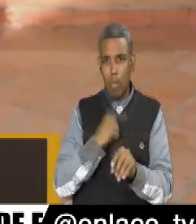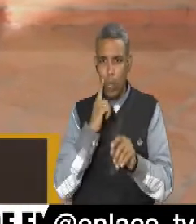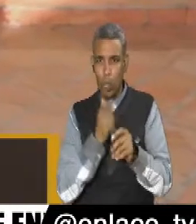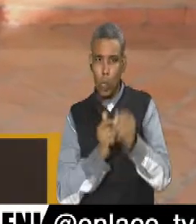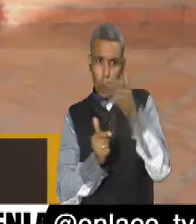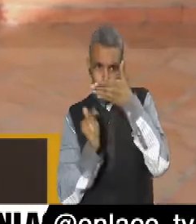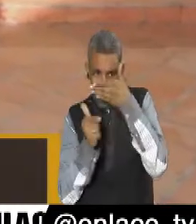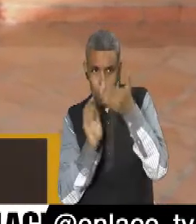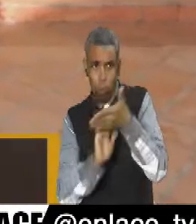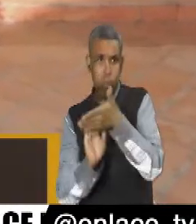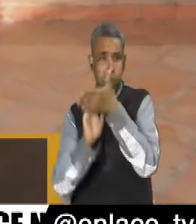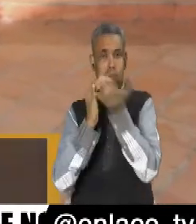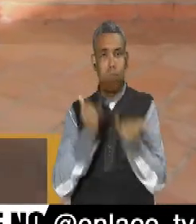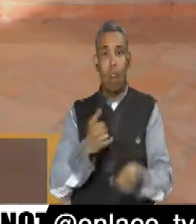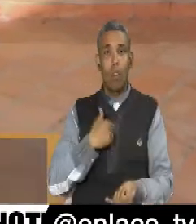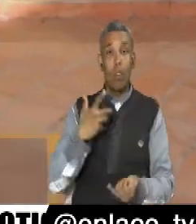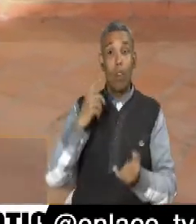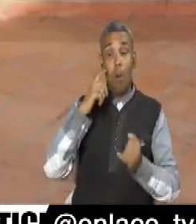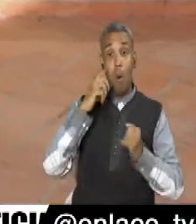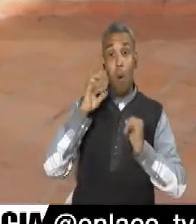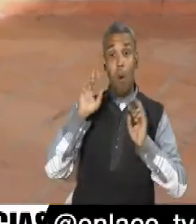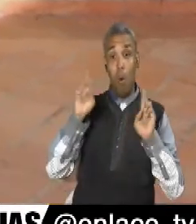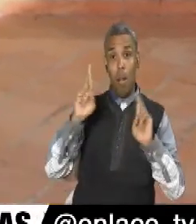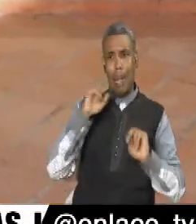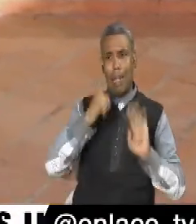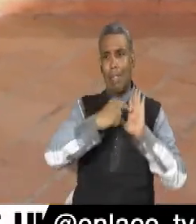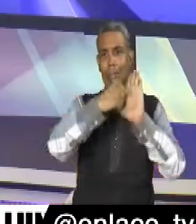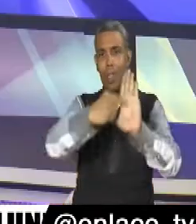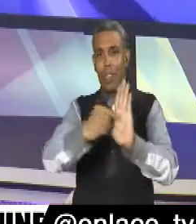sea exhibida en un concurrido lugar del puerto petrolero.